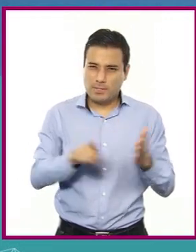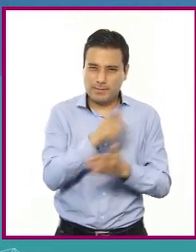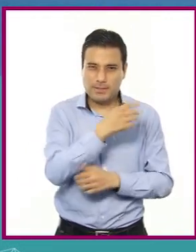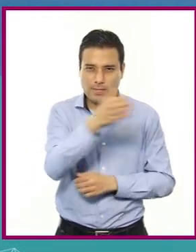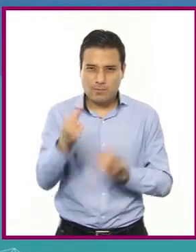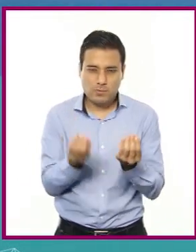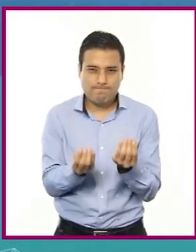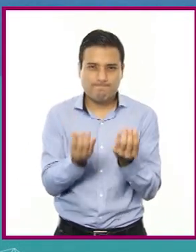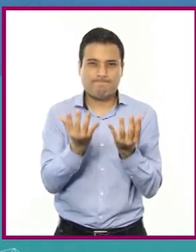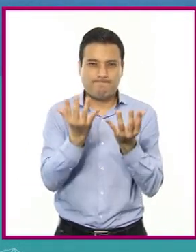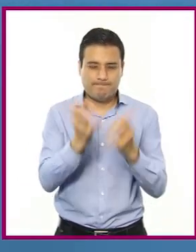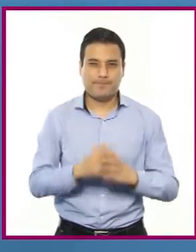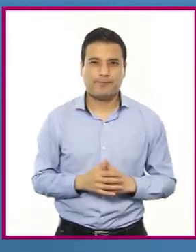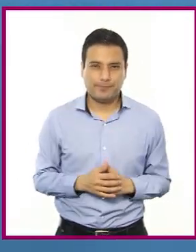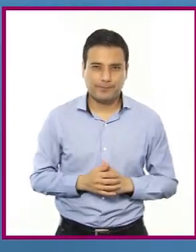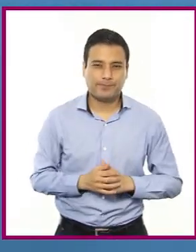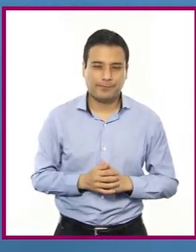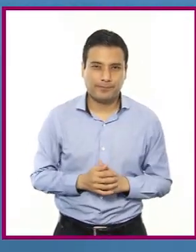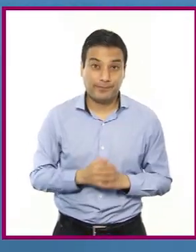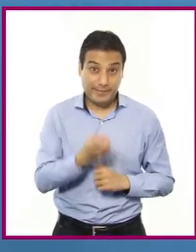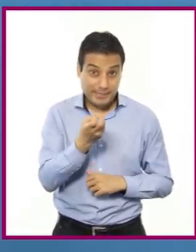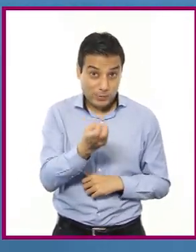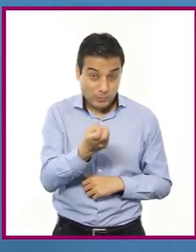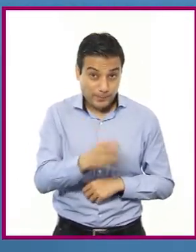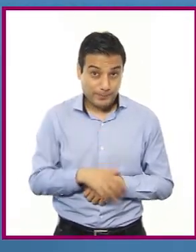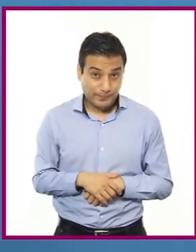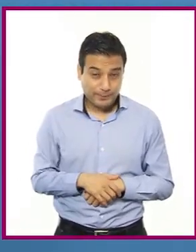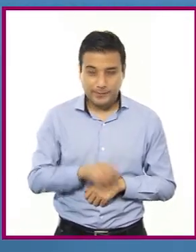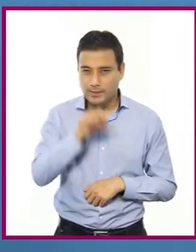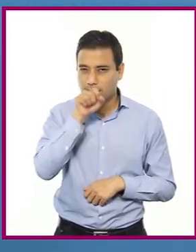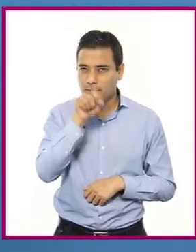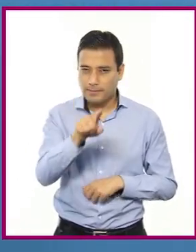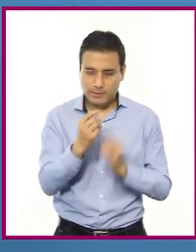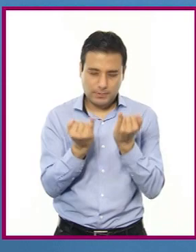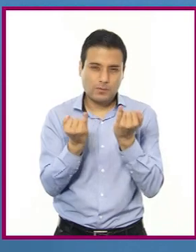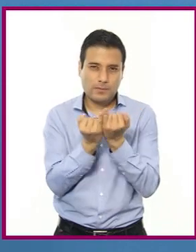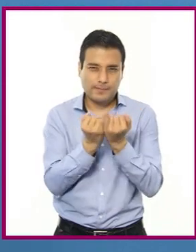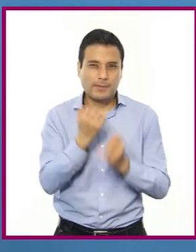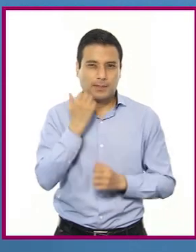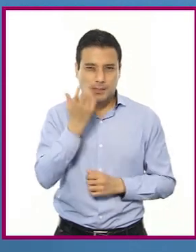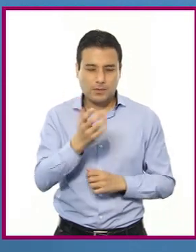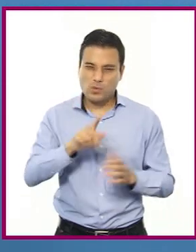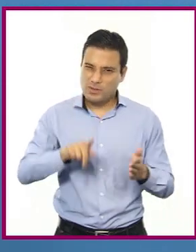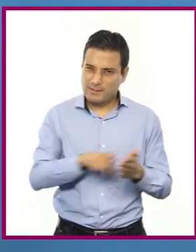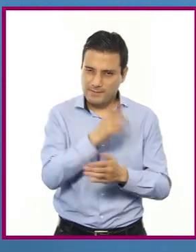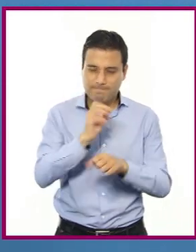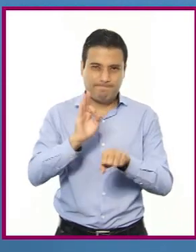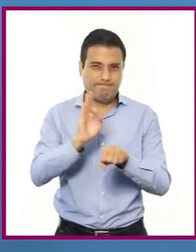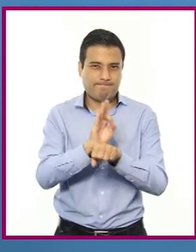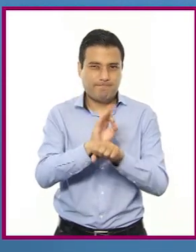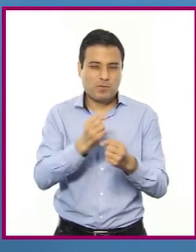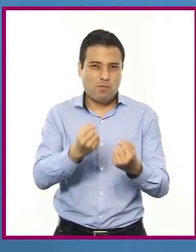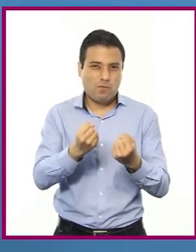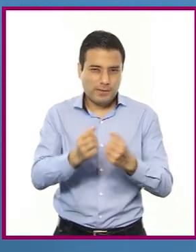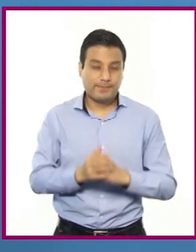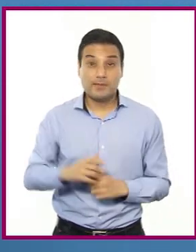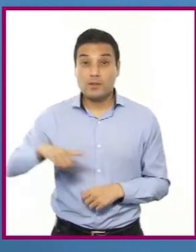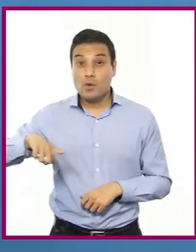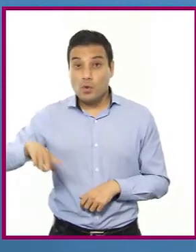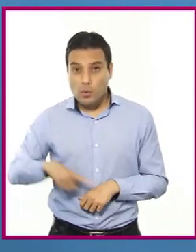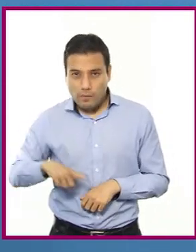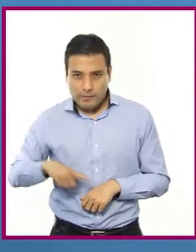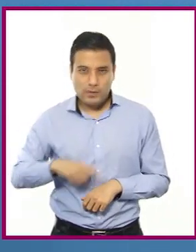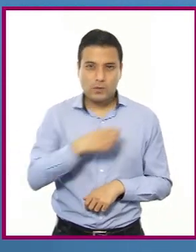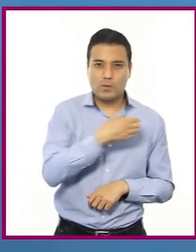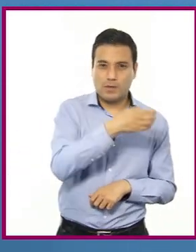de los ejidos. De este modo, también se pretendía dar un nuevo vigor a las relaciones entre el gobierno y